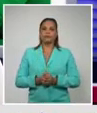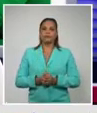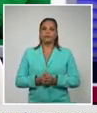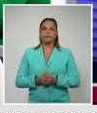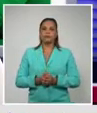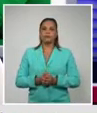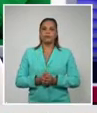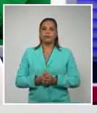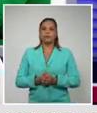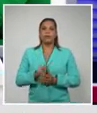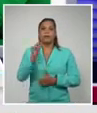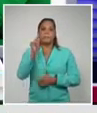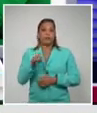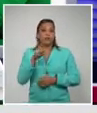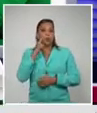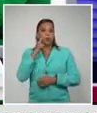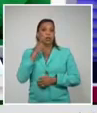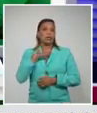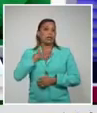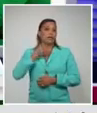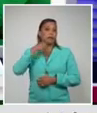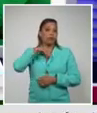Asintomáticos el 47% ayer.